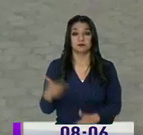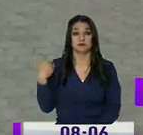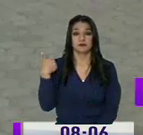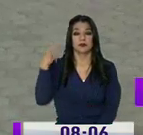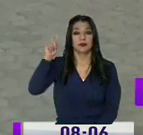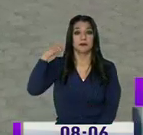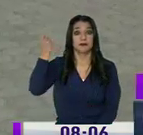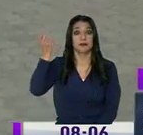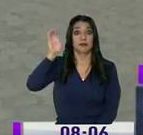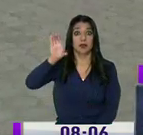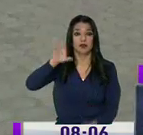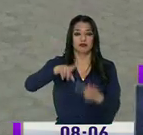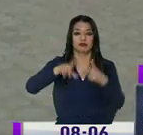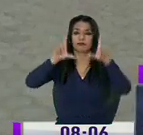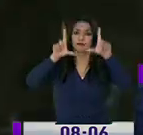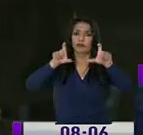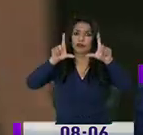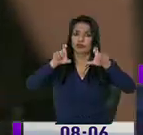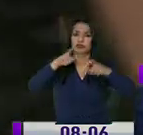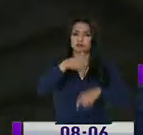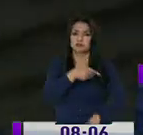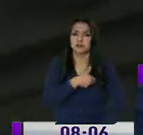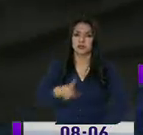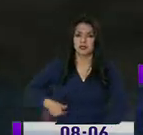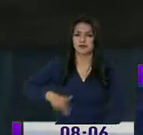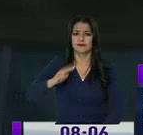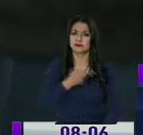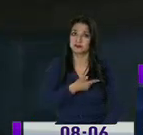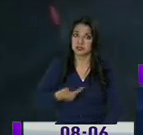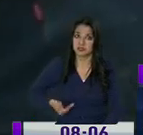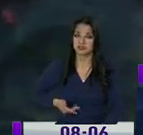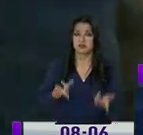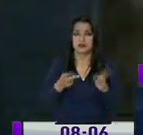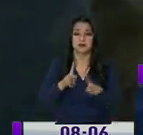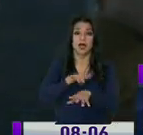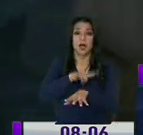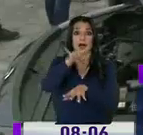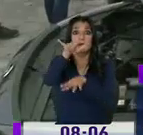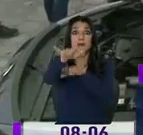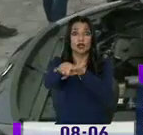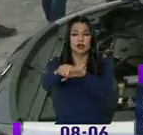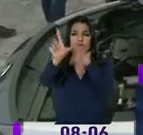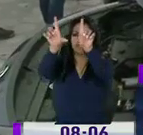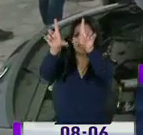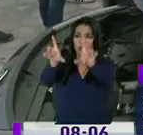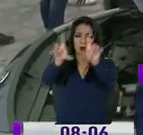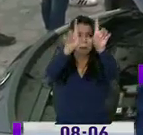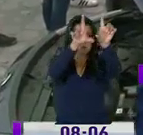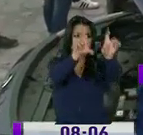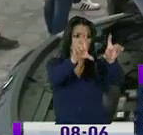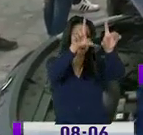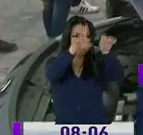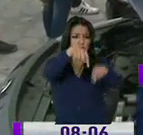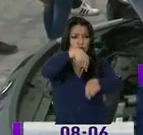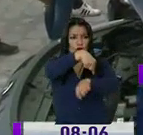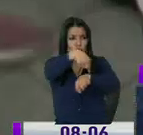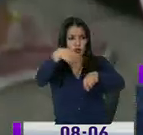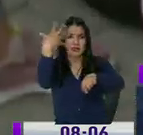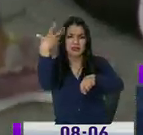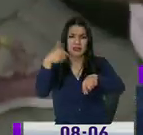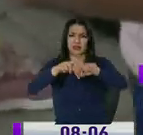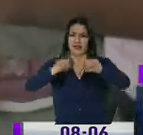del presidente y vicepresidente de la República, así como del avión presidencial en diferentes horas y días y